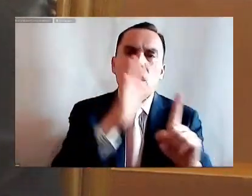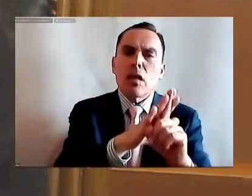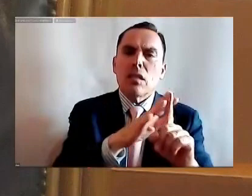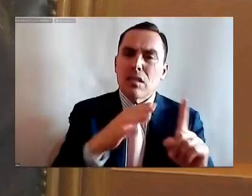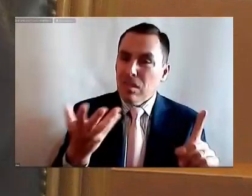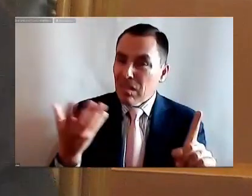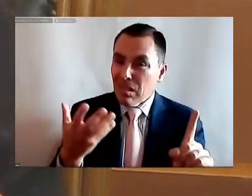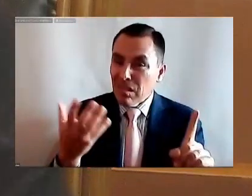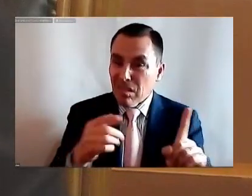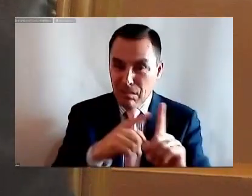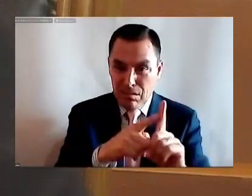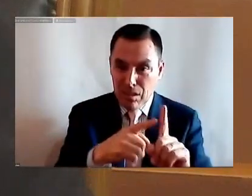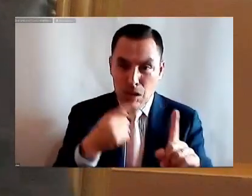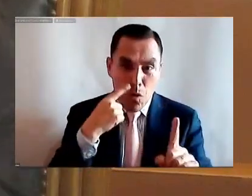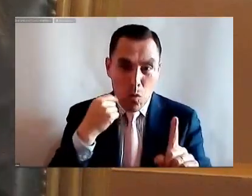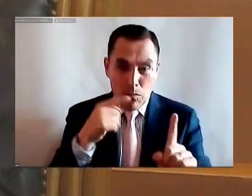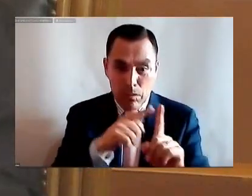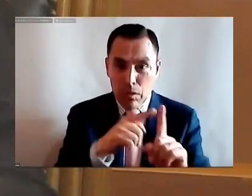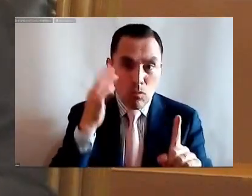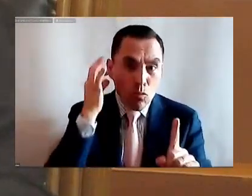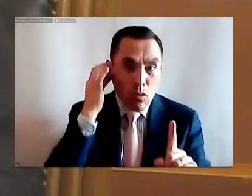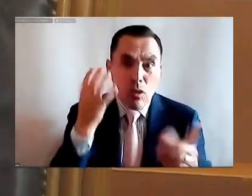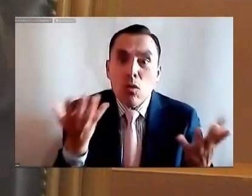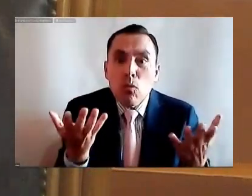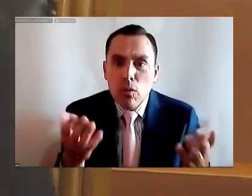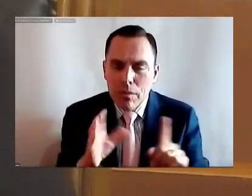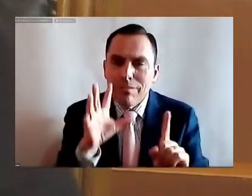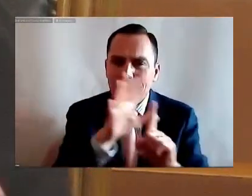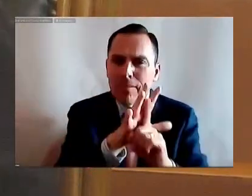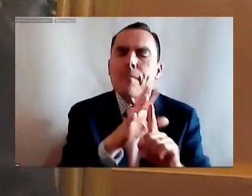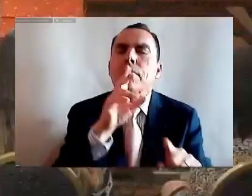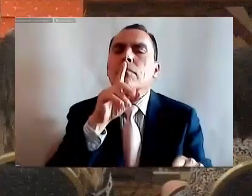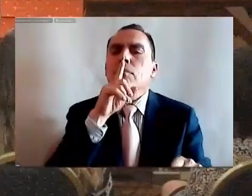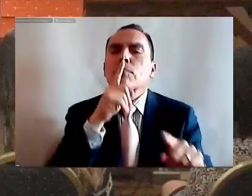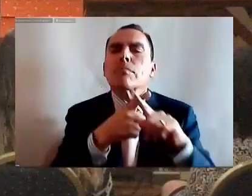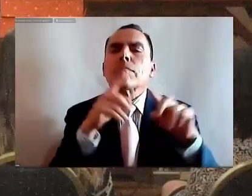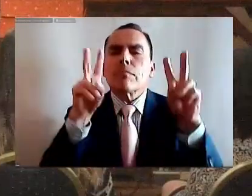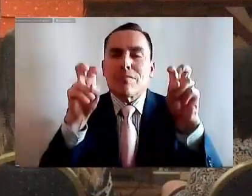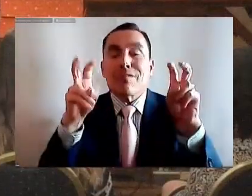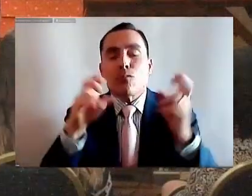heroicas, que no tiene nada que ver con eso como ejemplo,